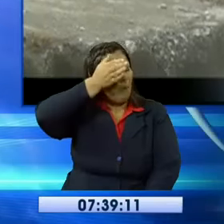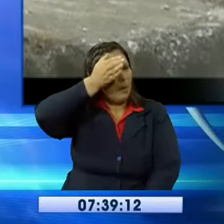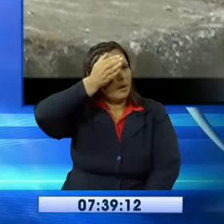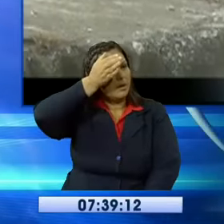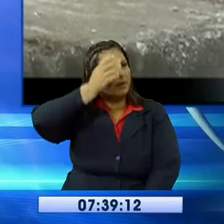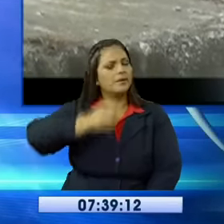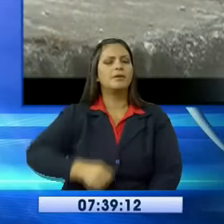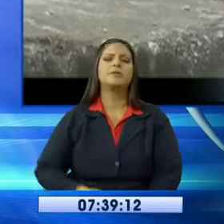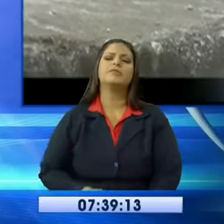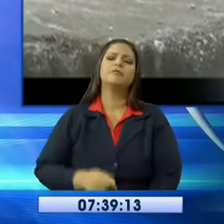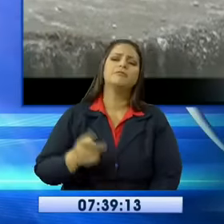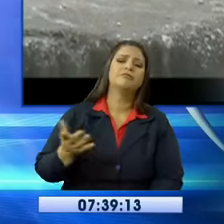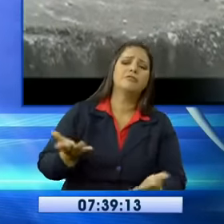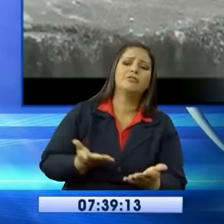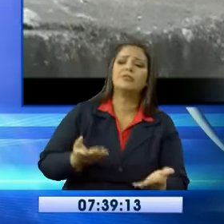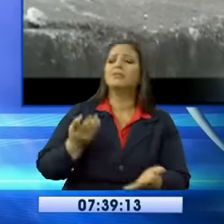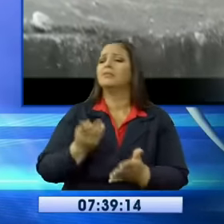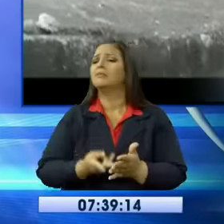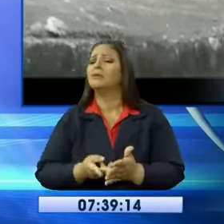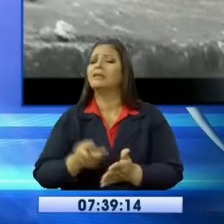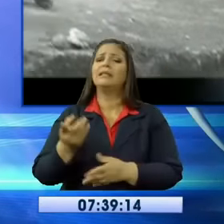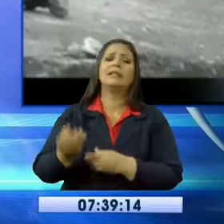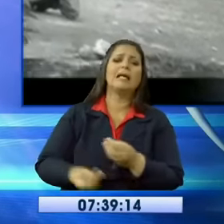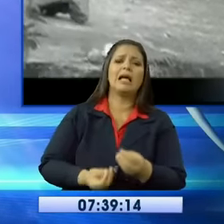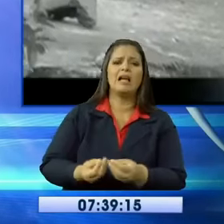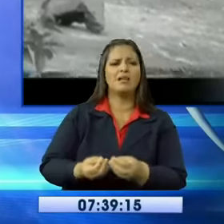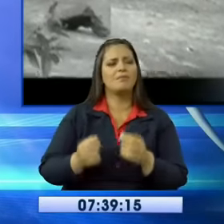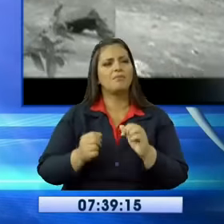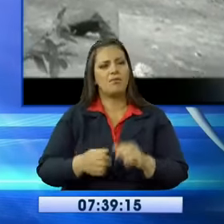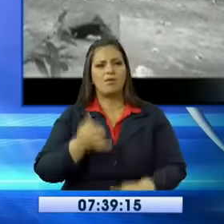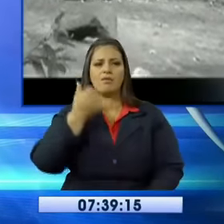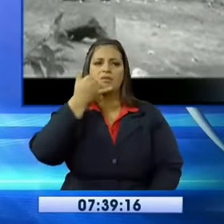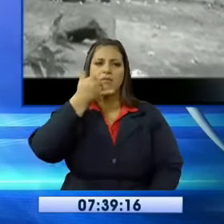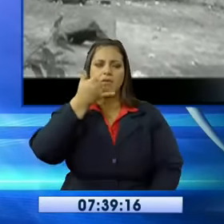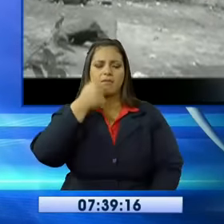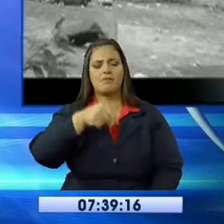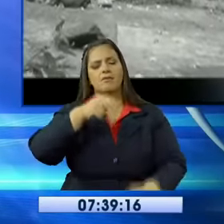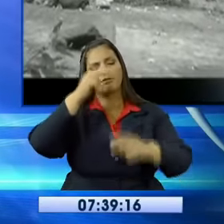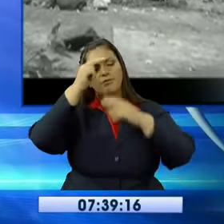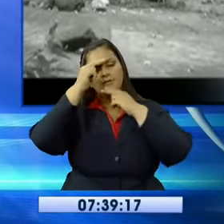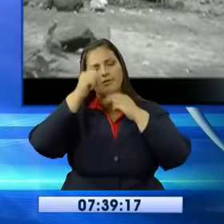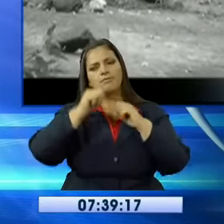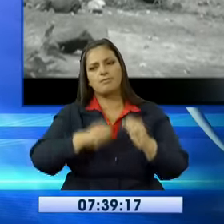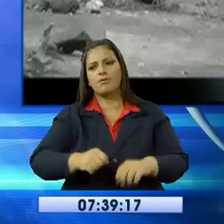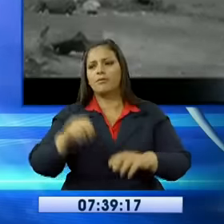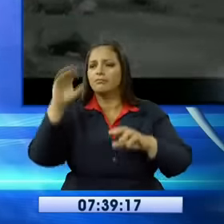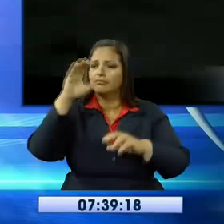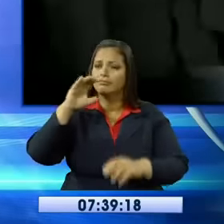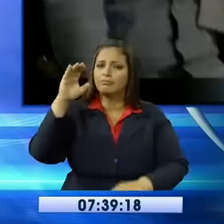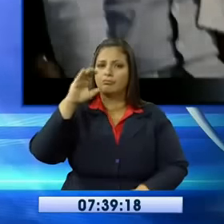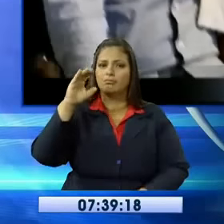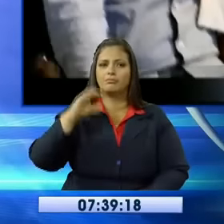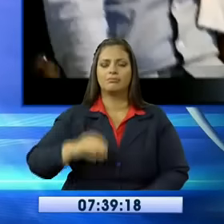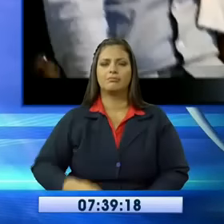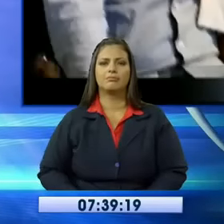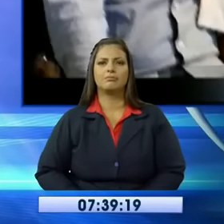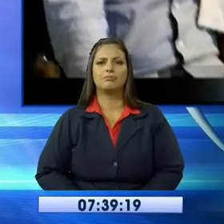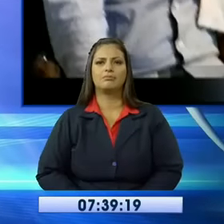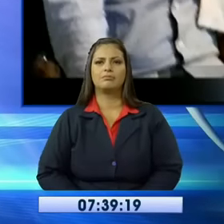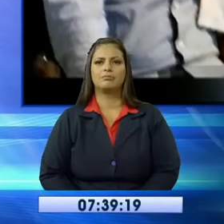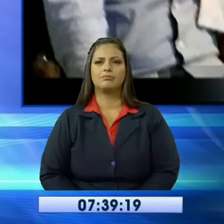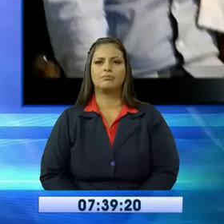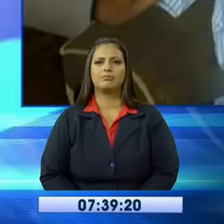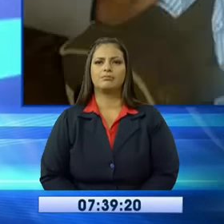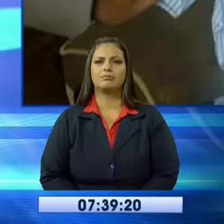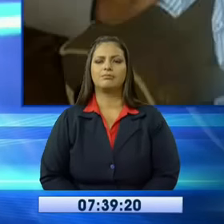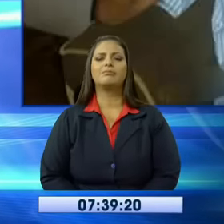hacer algo nosotros, pero a través de ustedes, para conocerlo y lógicamente comenzar a la investigación respectiva. Ser ese instrumento que permita unir a